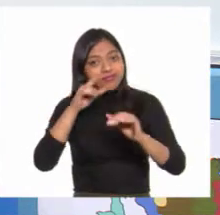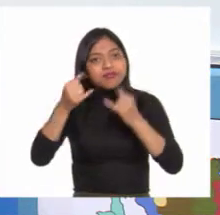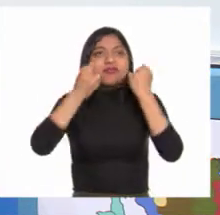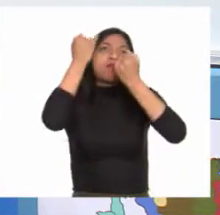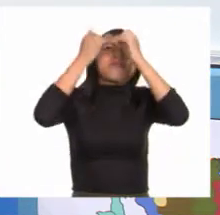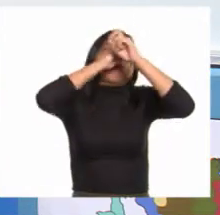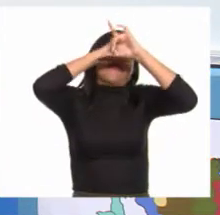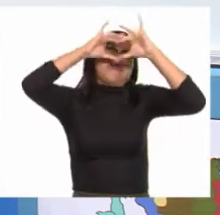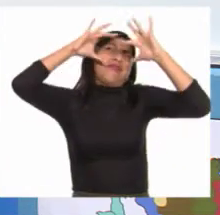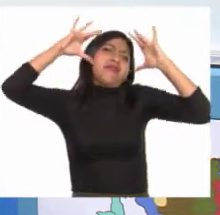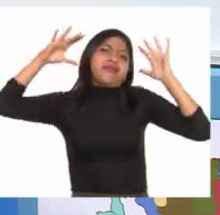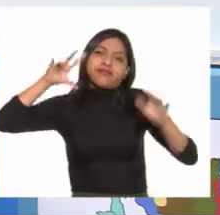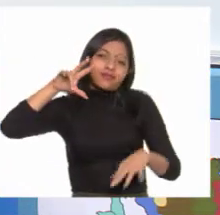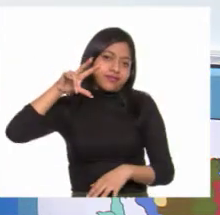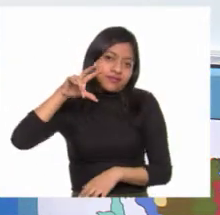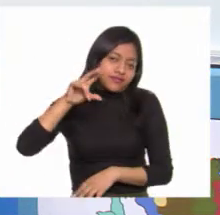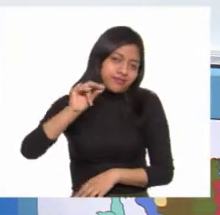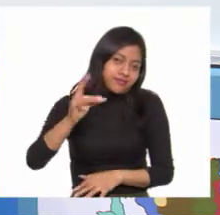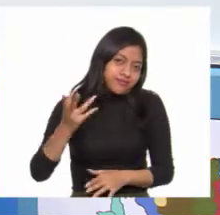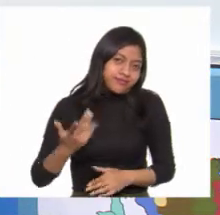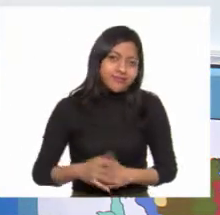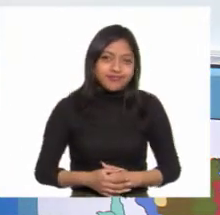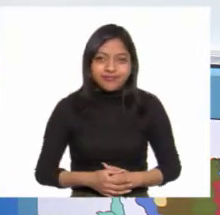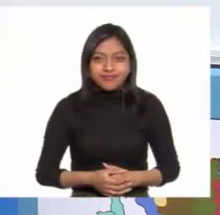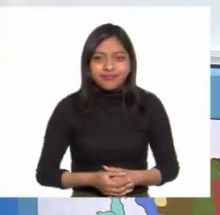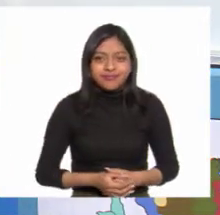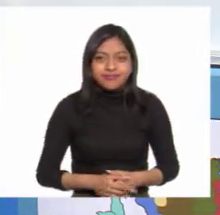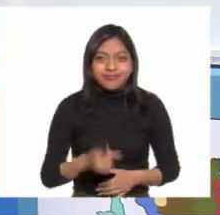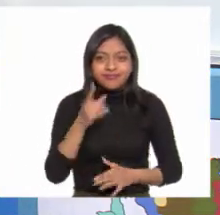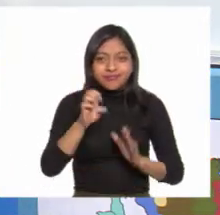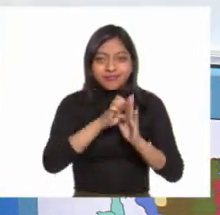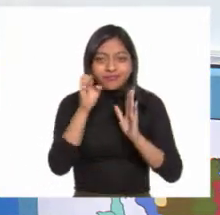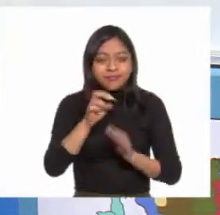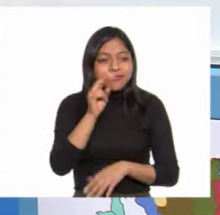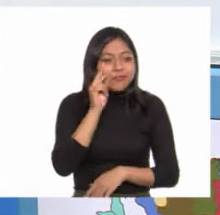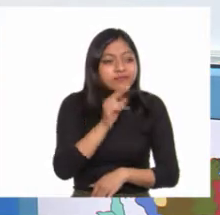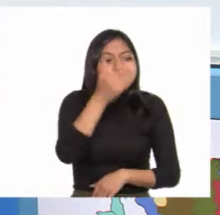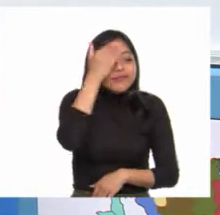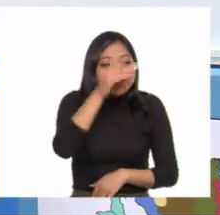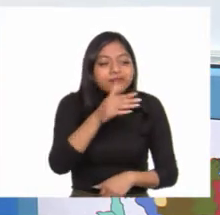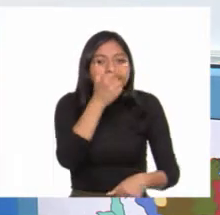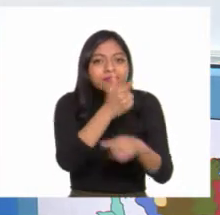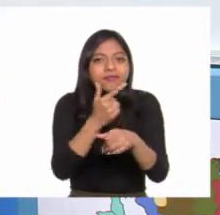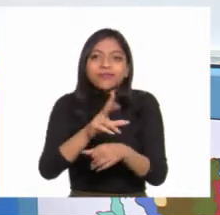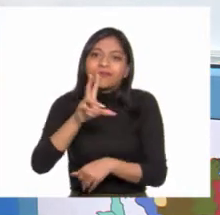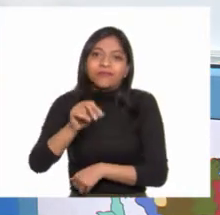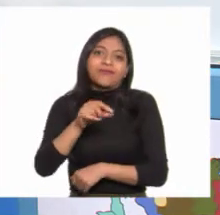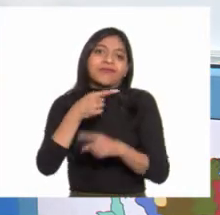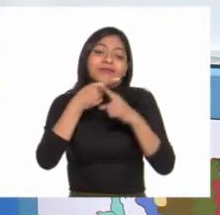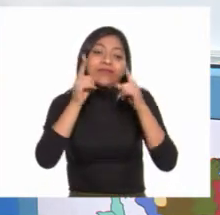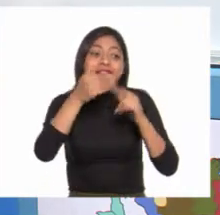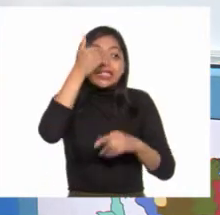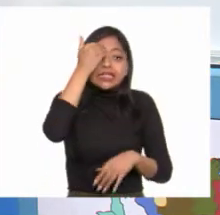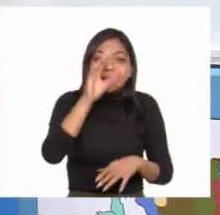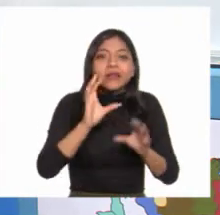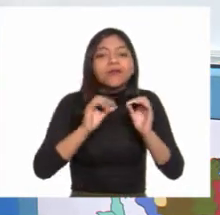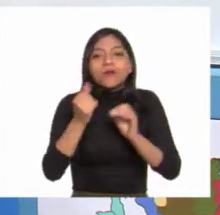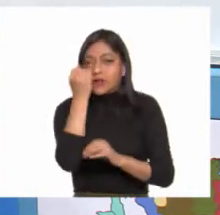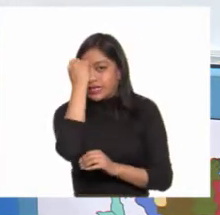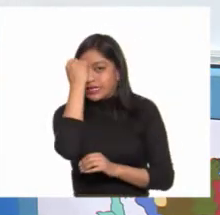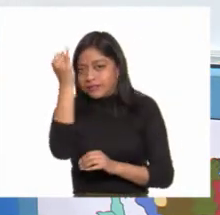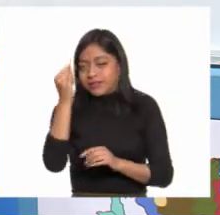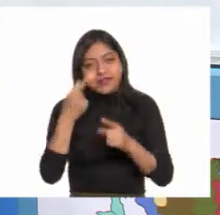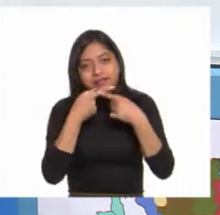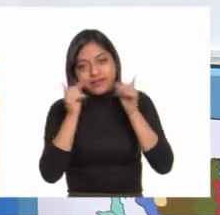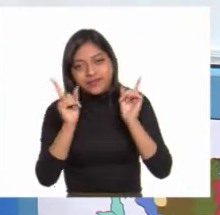volar demasiado la imaginación, porque entonces no estaríamos infiriendo, si no estaríamos inventando historias con base en lo que se